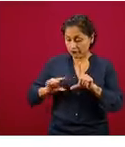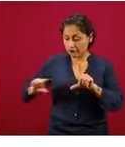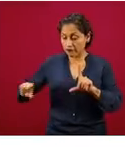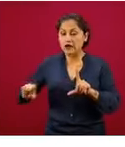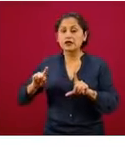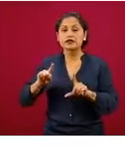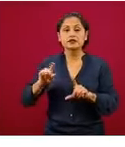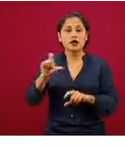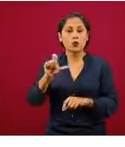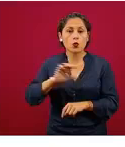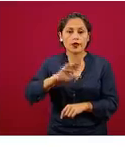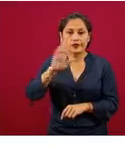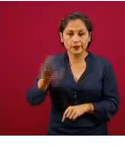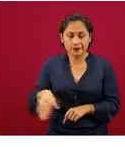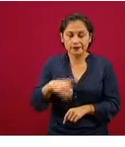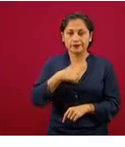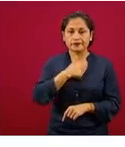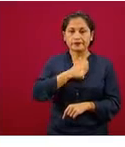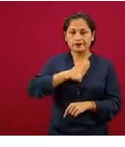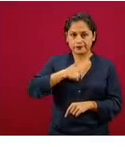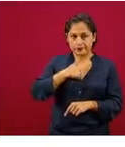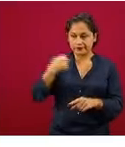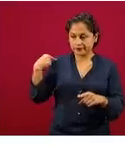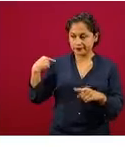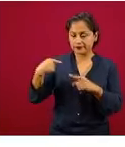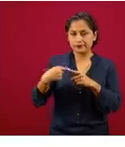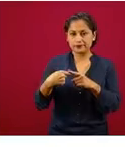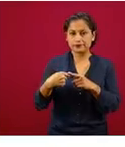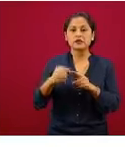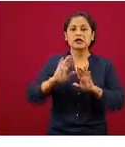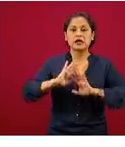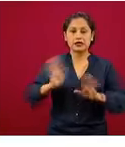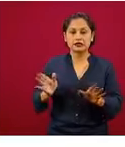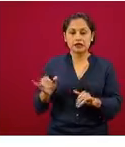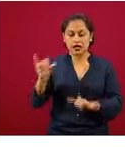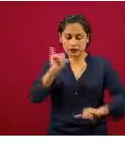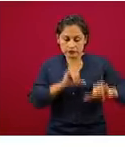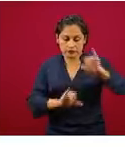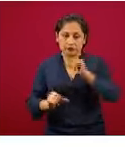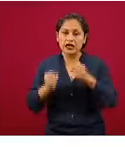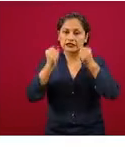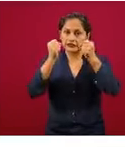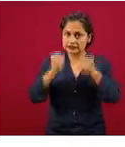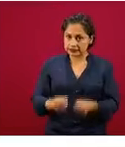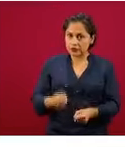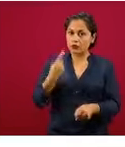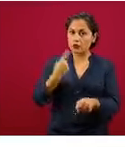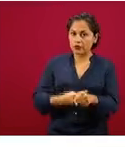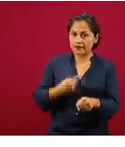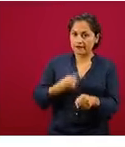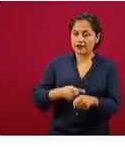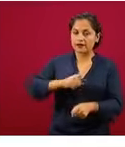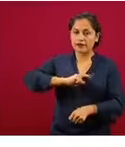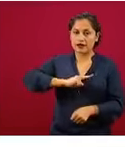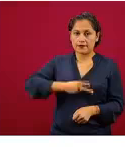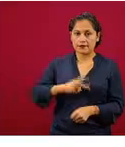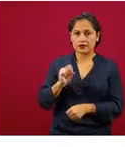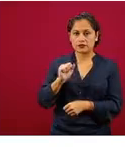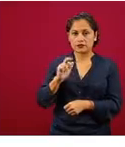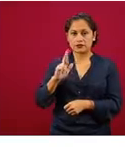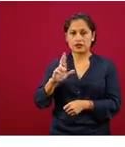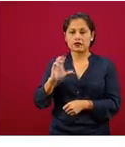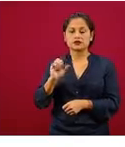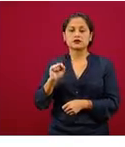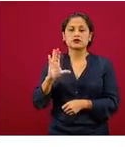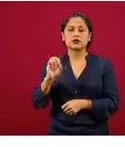que hasta el momento han ocurrido y que han sido confirmadas por pruebas de laboratorio a SARS-CoV-2,